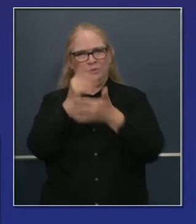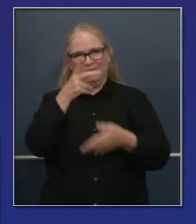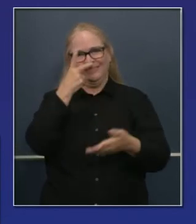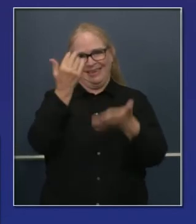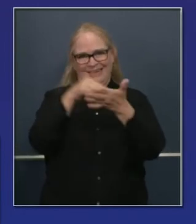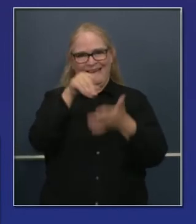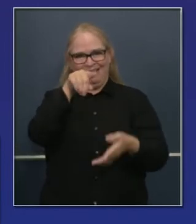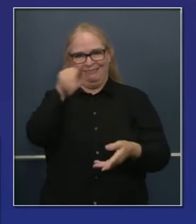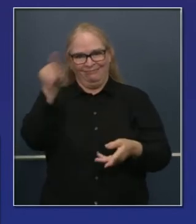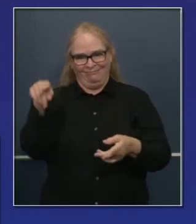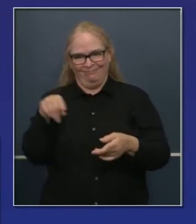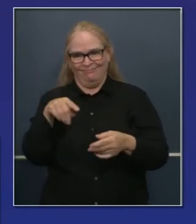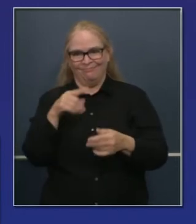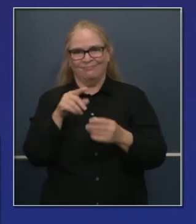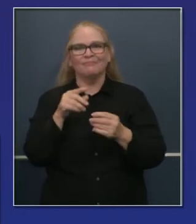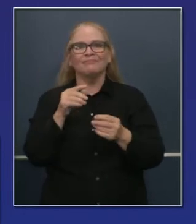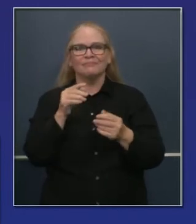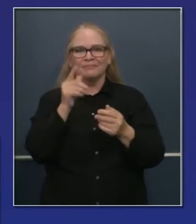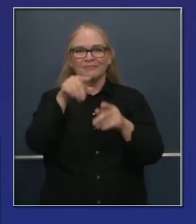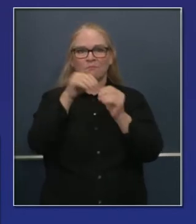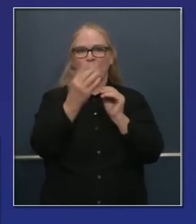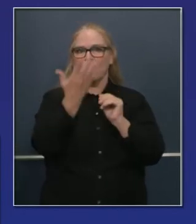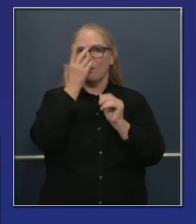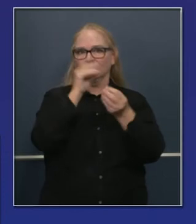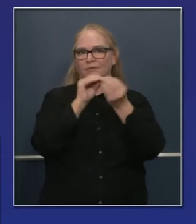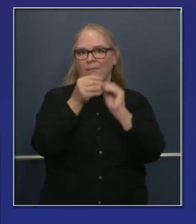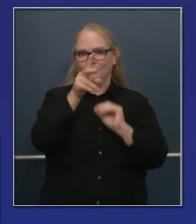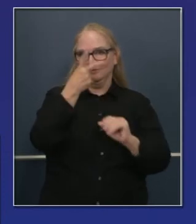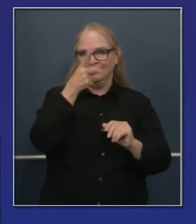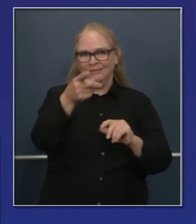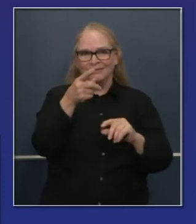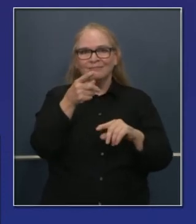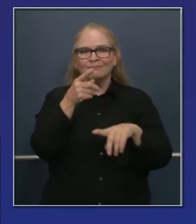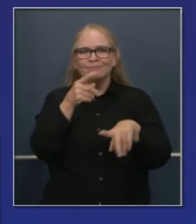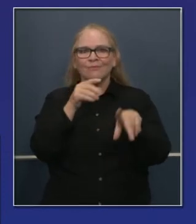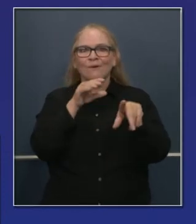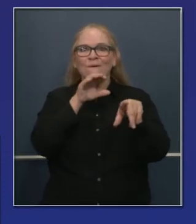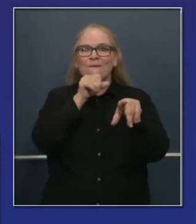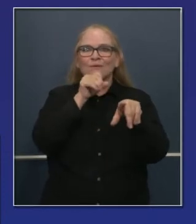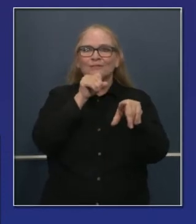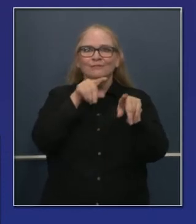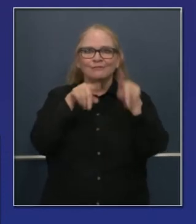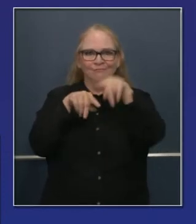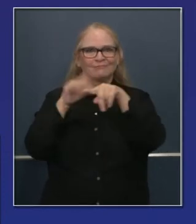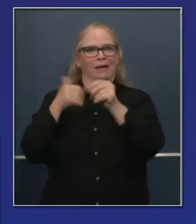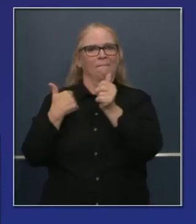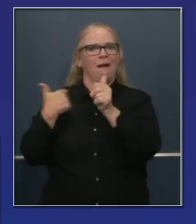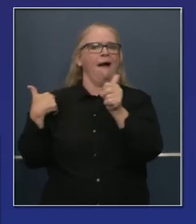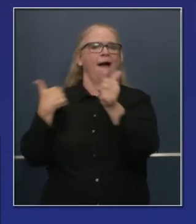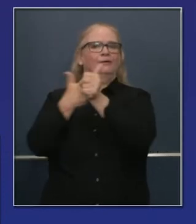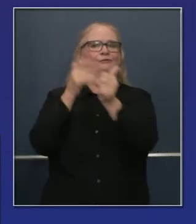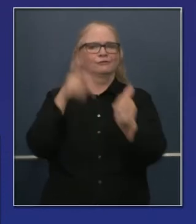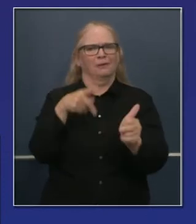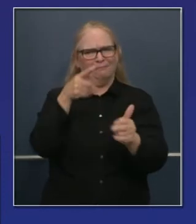y aquí pueden ver un poco más de cerca aparece más bien el electrocardiograma que